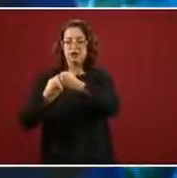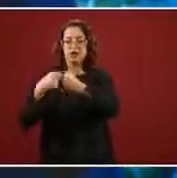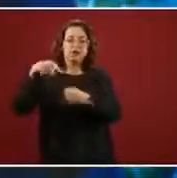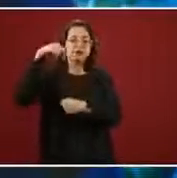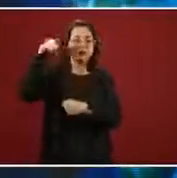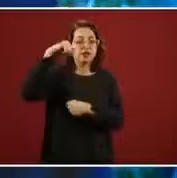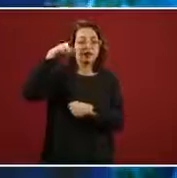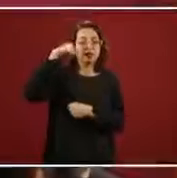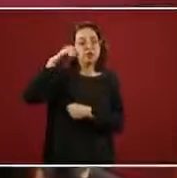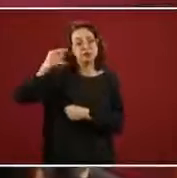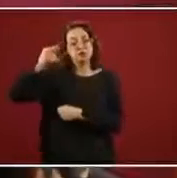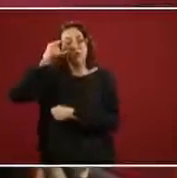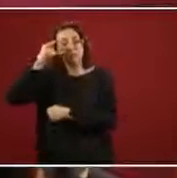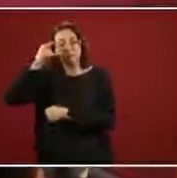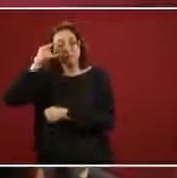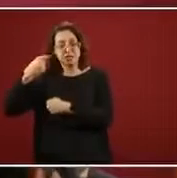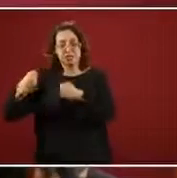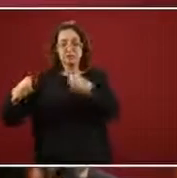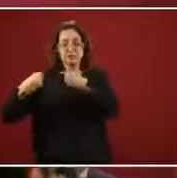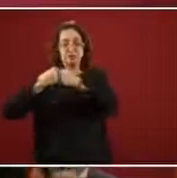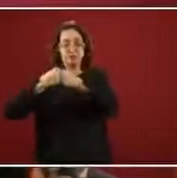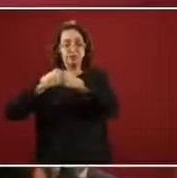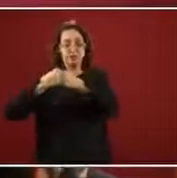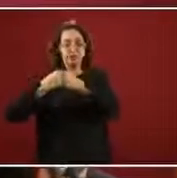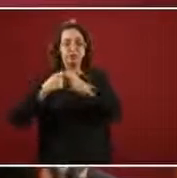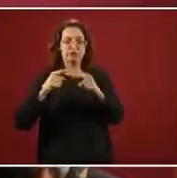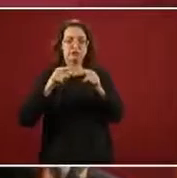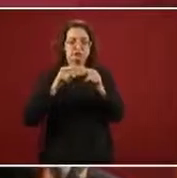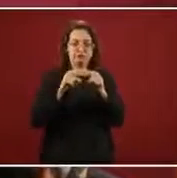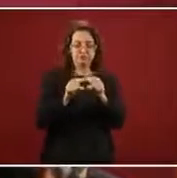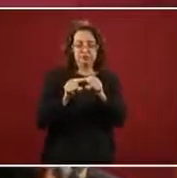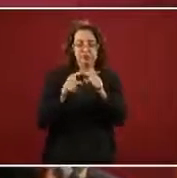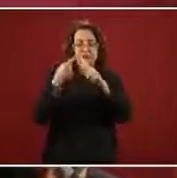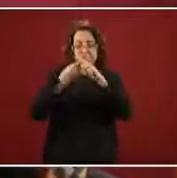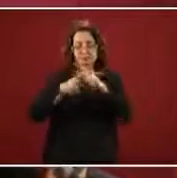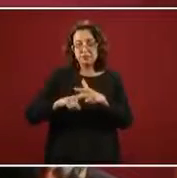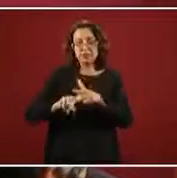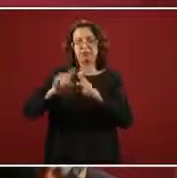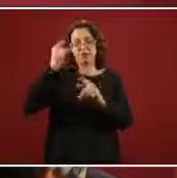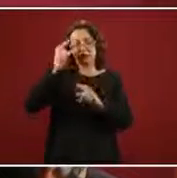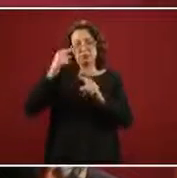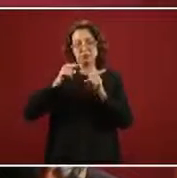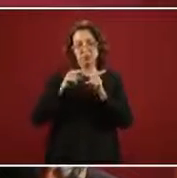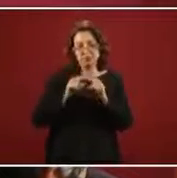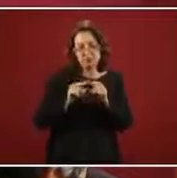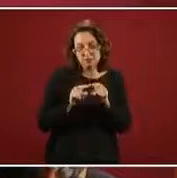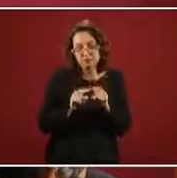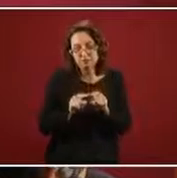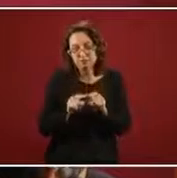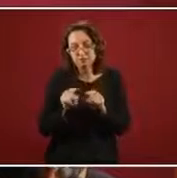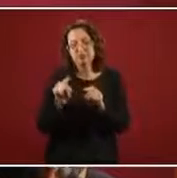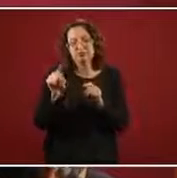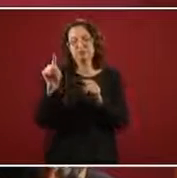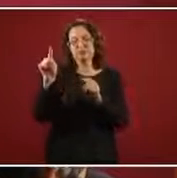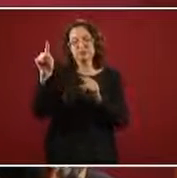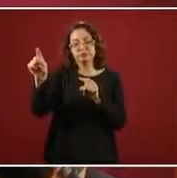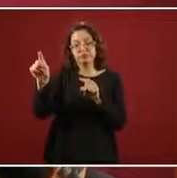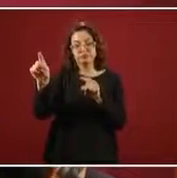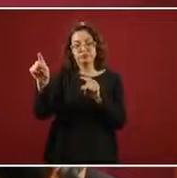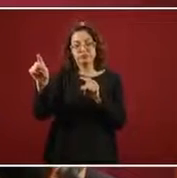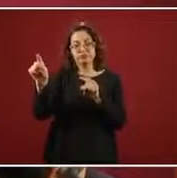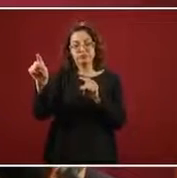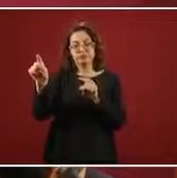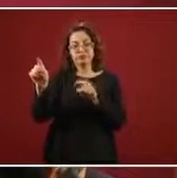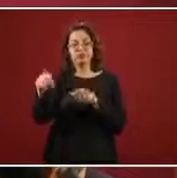Tabasco con Campeche. Aquí empieza Campeche. Escárcega, Campeche.